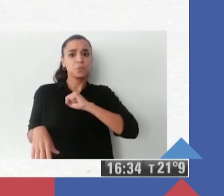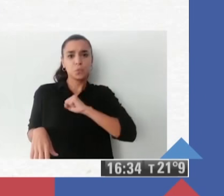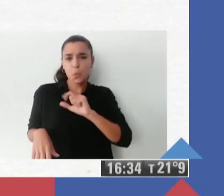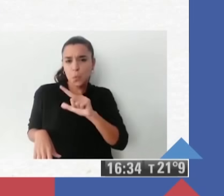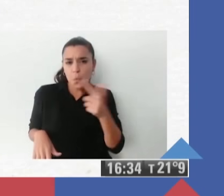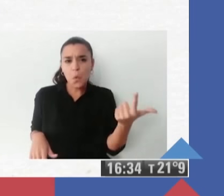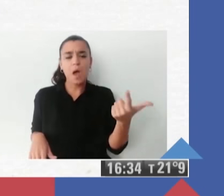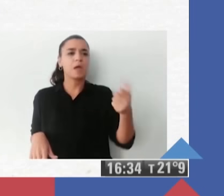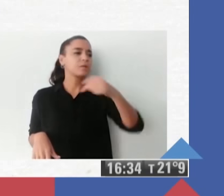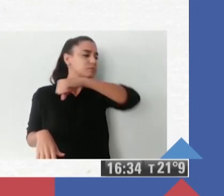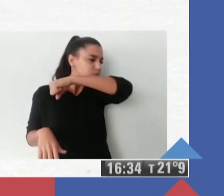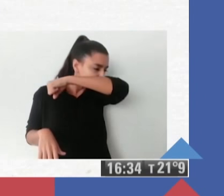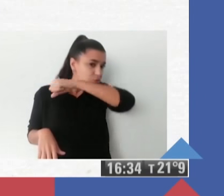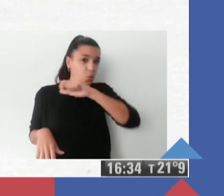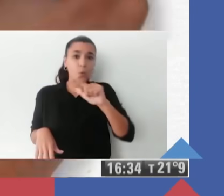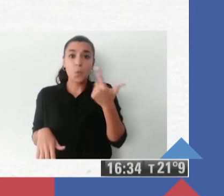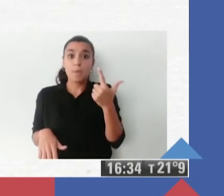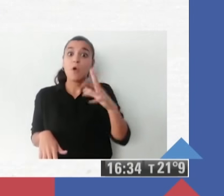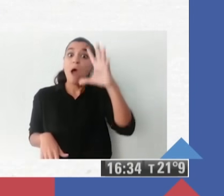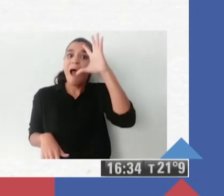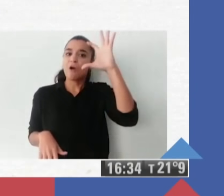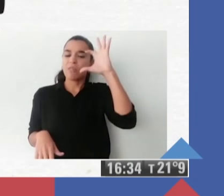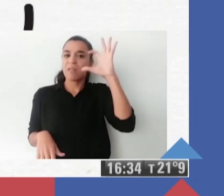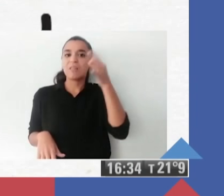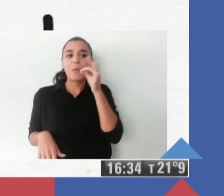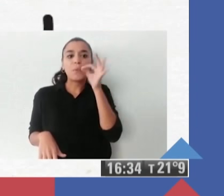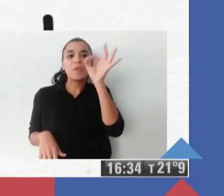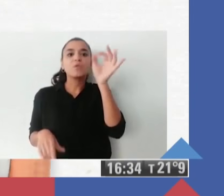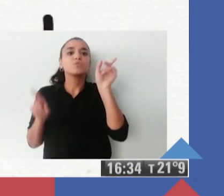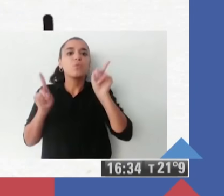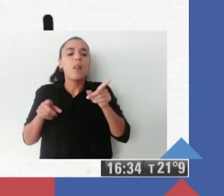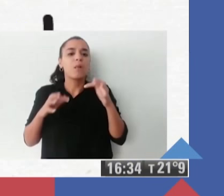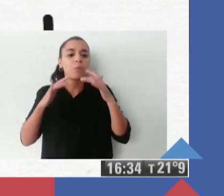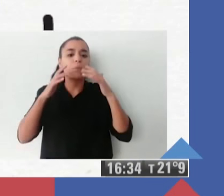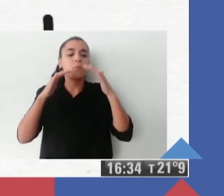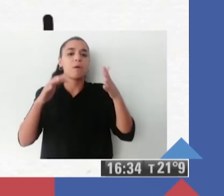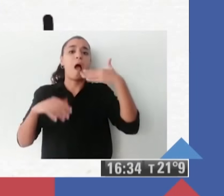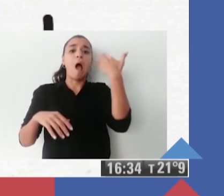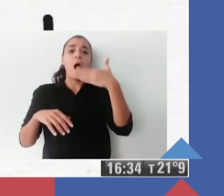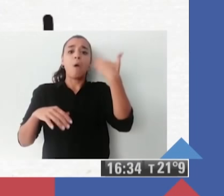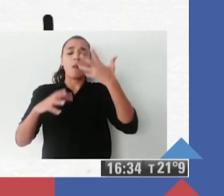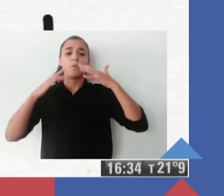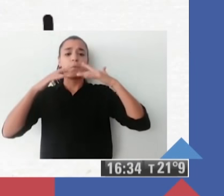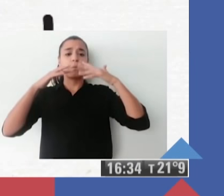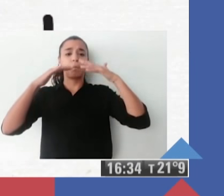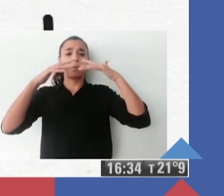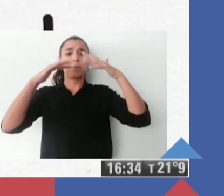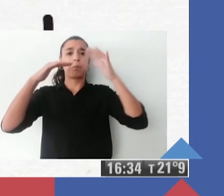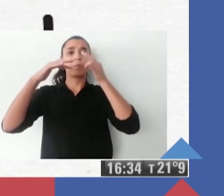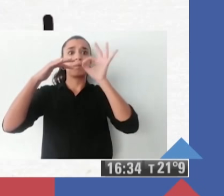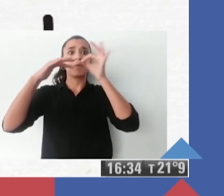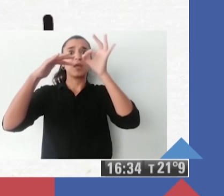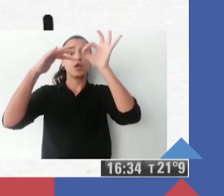tenemos tos ni estornudos. Hay que tener en cuenta que el virus va a salir igual en las microgotas de saliva que expulsamos al